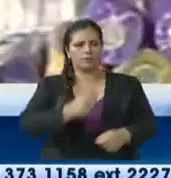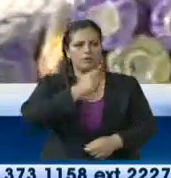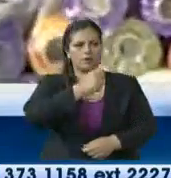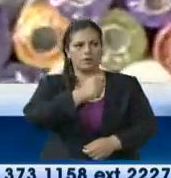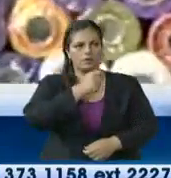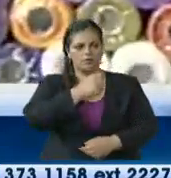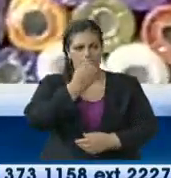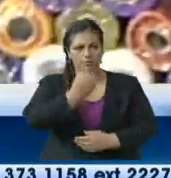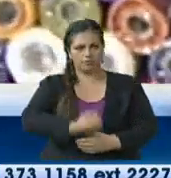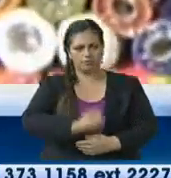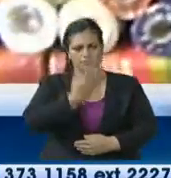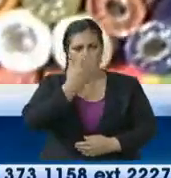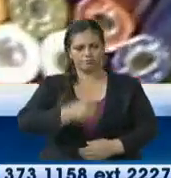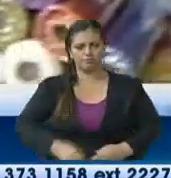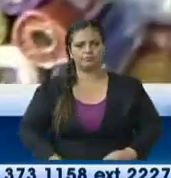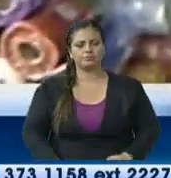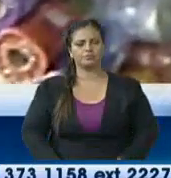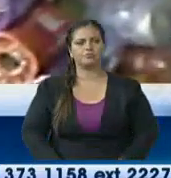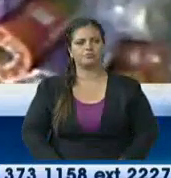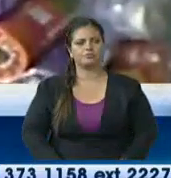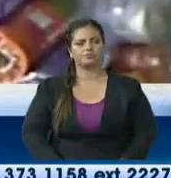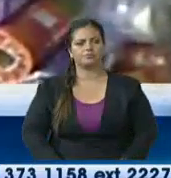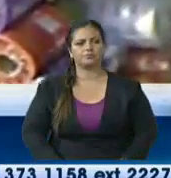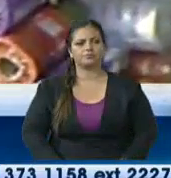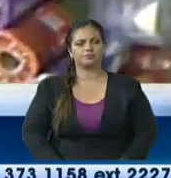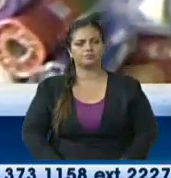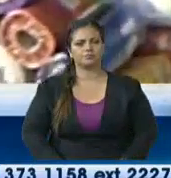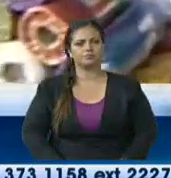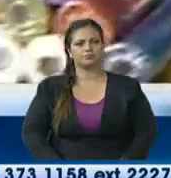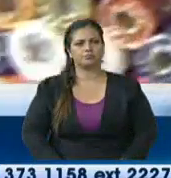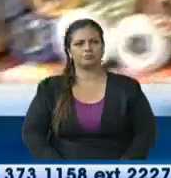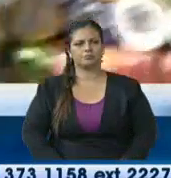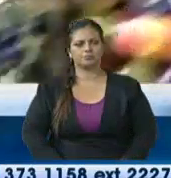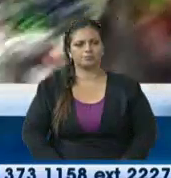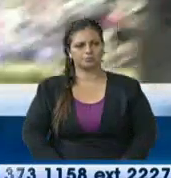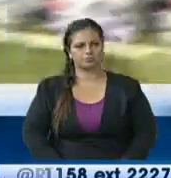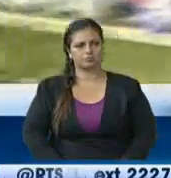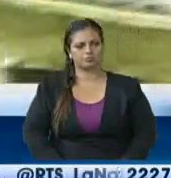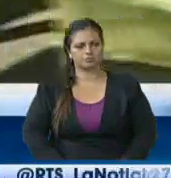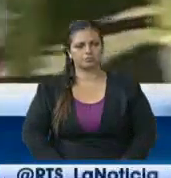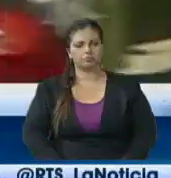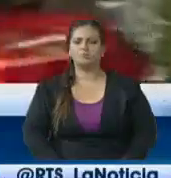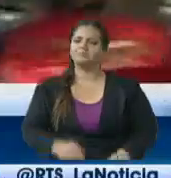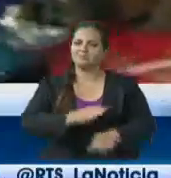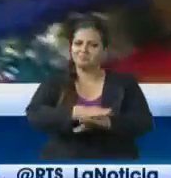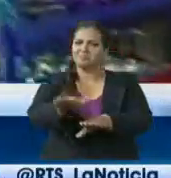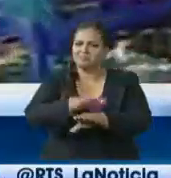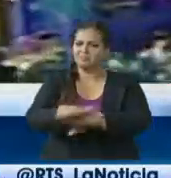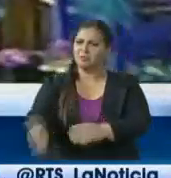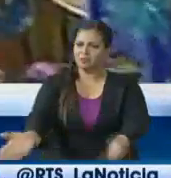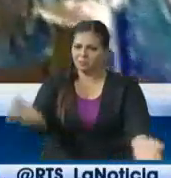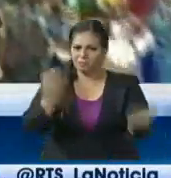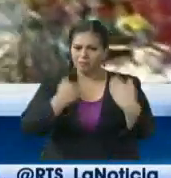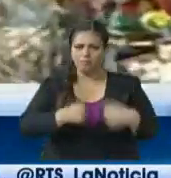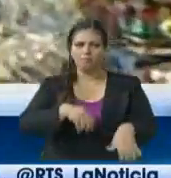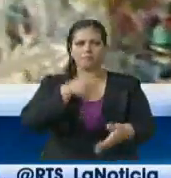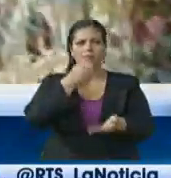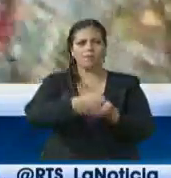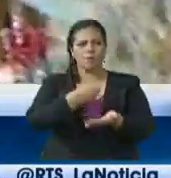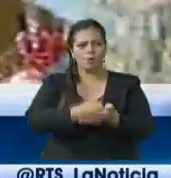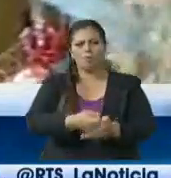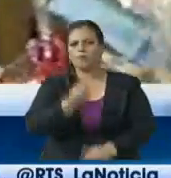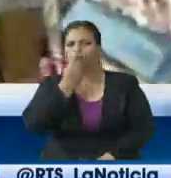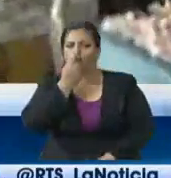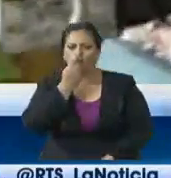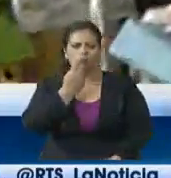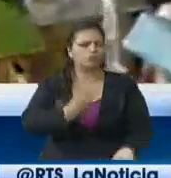estamos trabajando aquí en un local, como ustedes ven, pequeño, pero bien cómodo para la gente. Invitamos a todas que vengan acá, nos visiten y puedan comprar sus